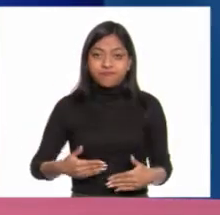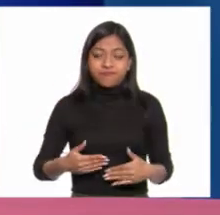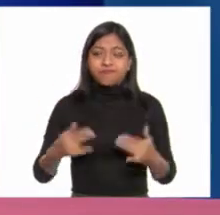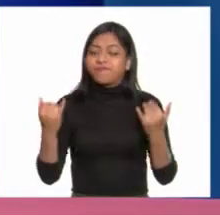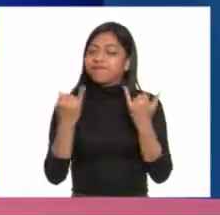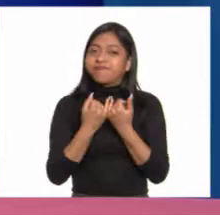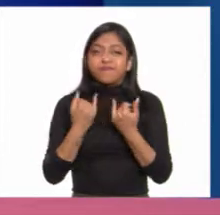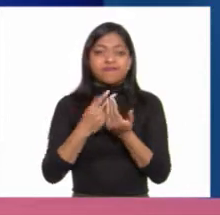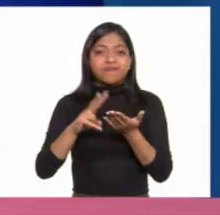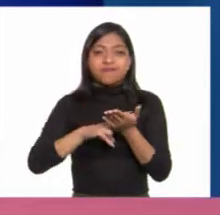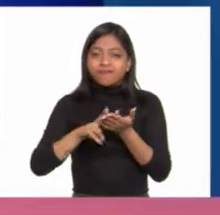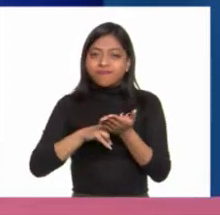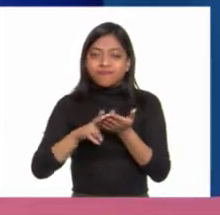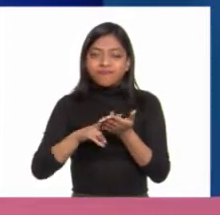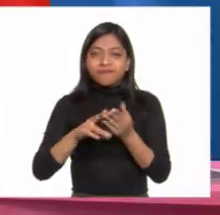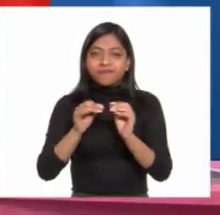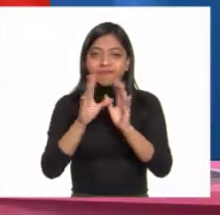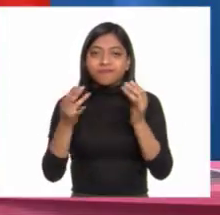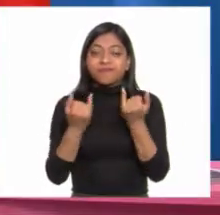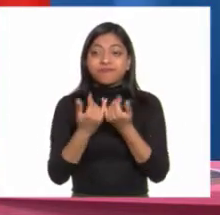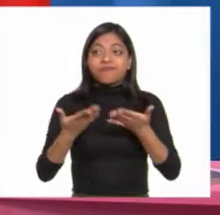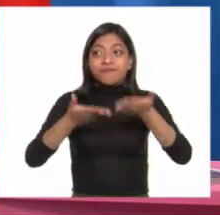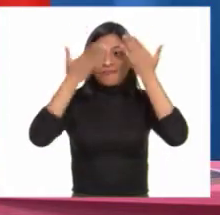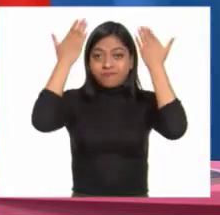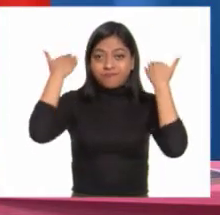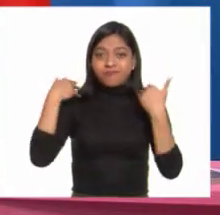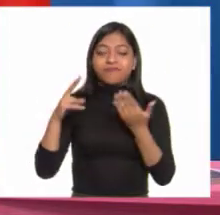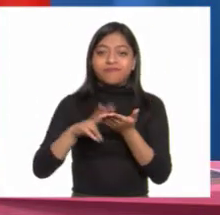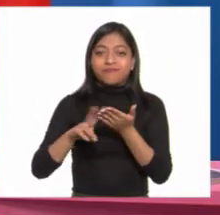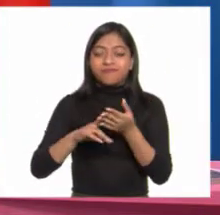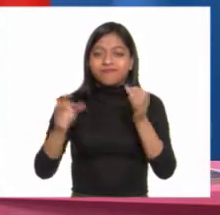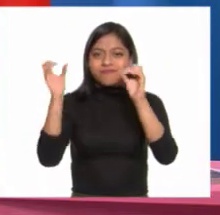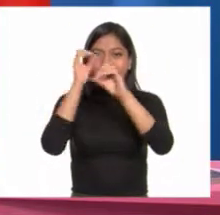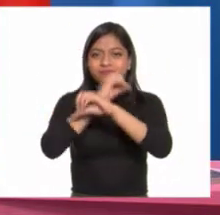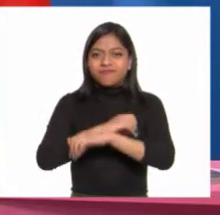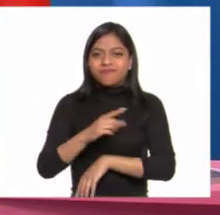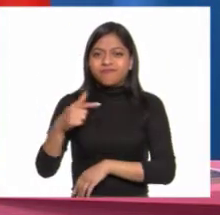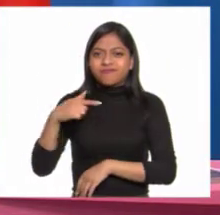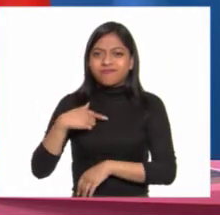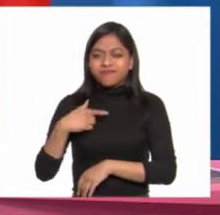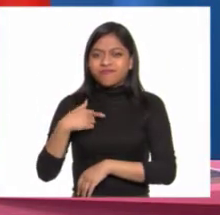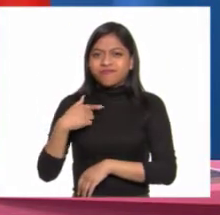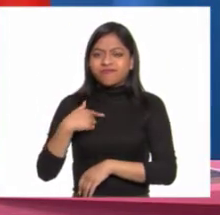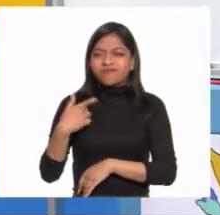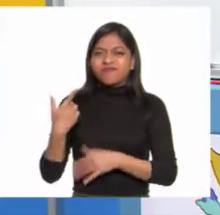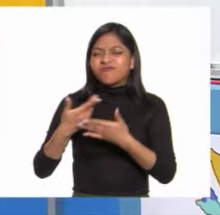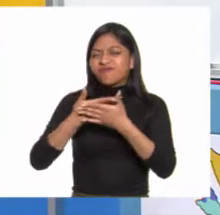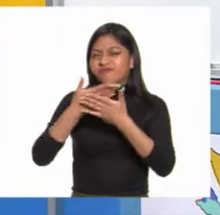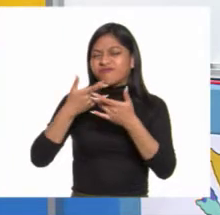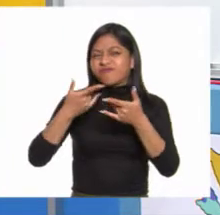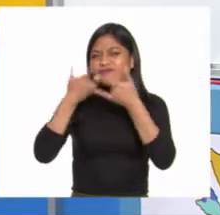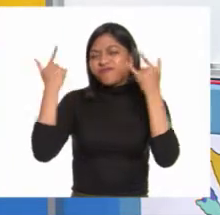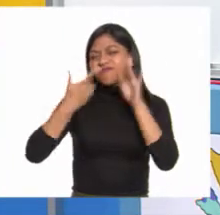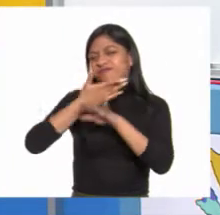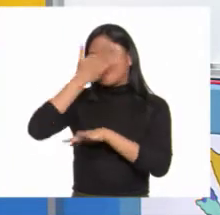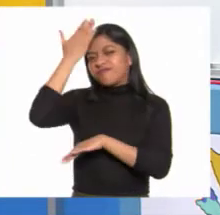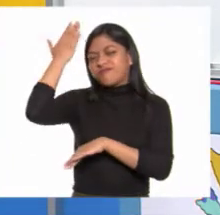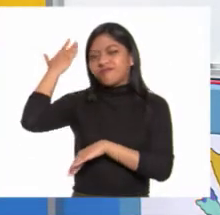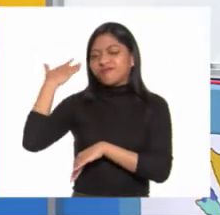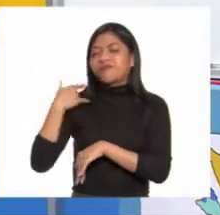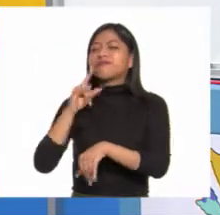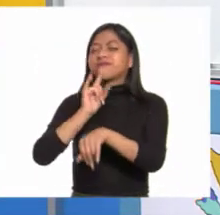también, y verde oscuro por atrás. Ay, eso me suena a que soy un ser mitológico. Sí, eres un ser